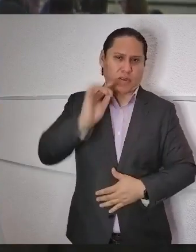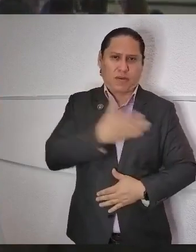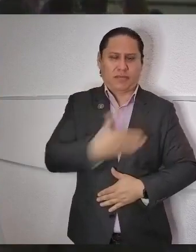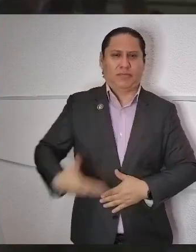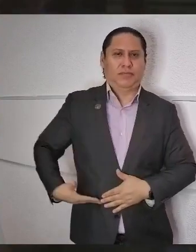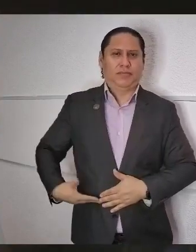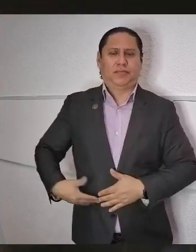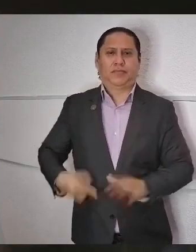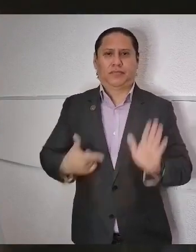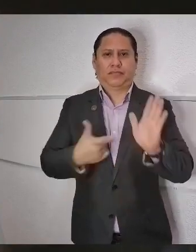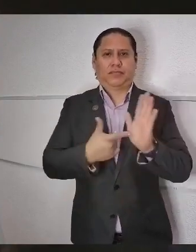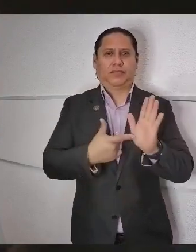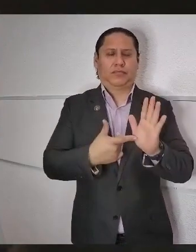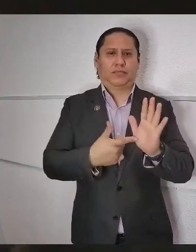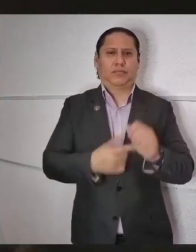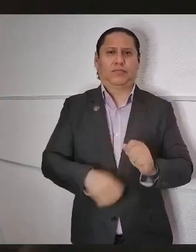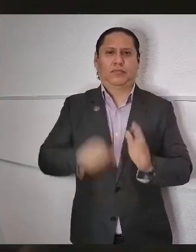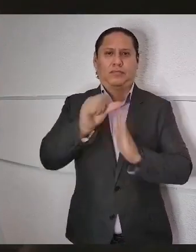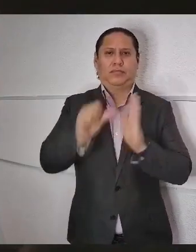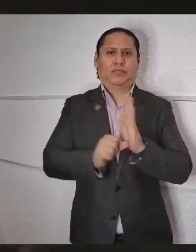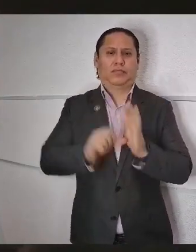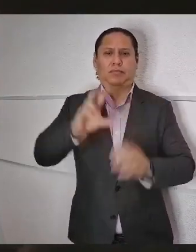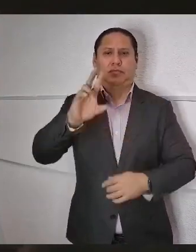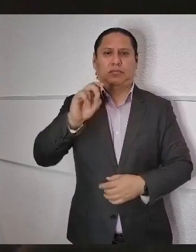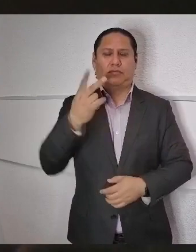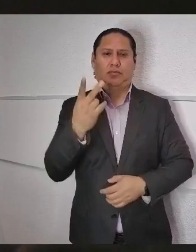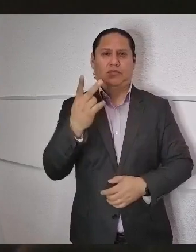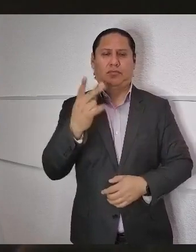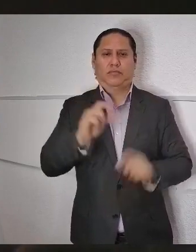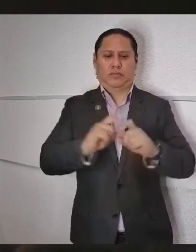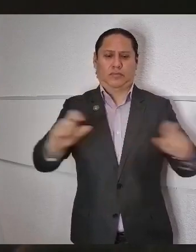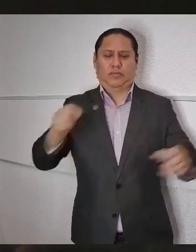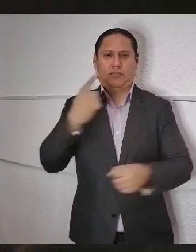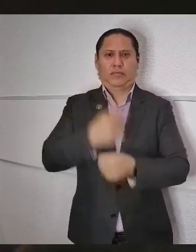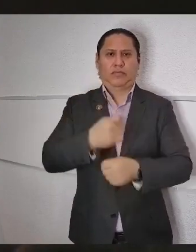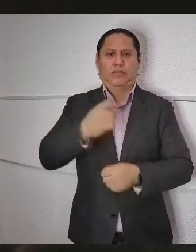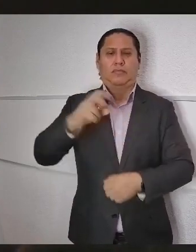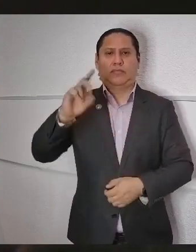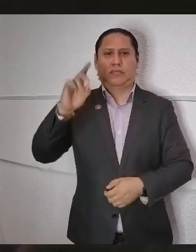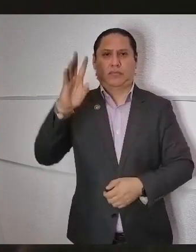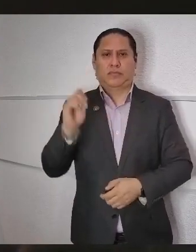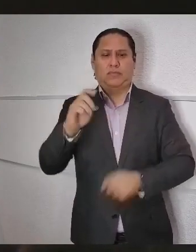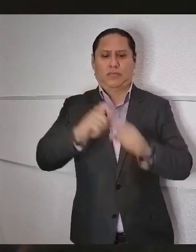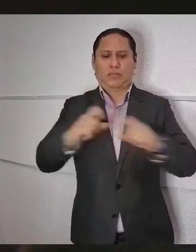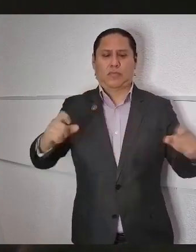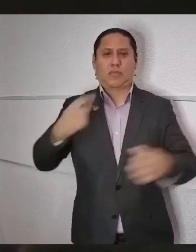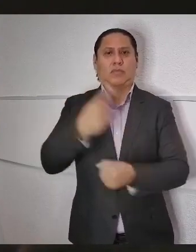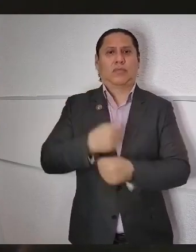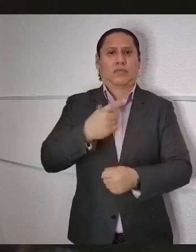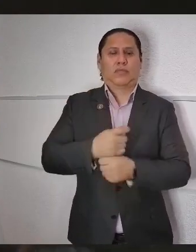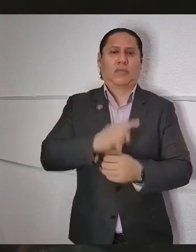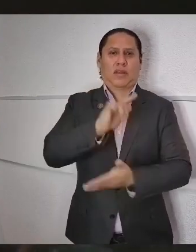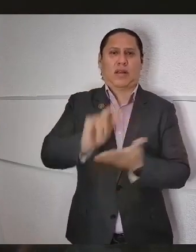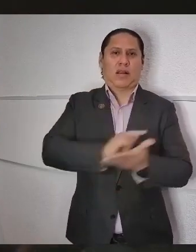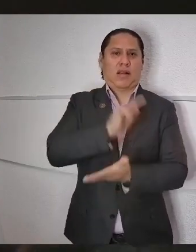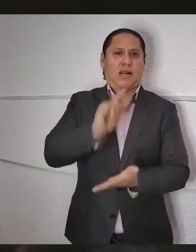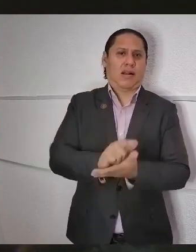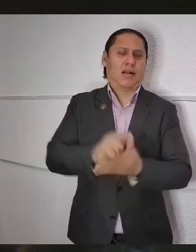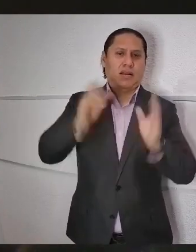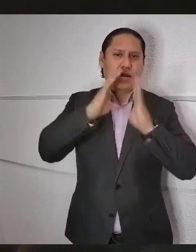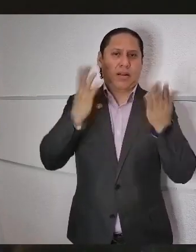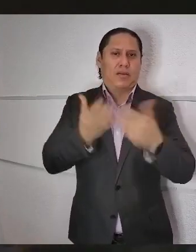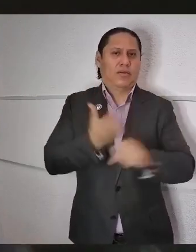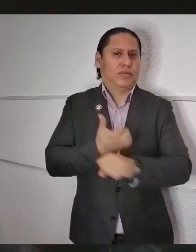presidenta, con fundamento en lo dispuesto por los artículos 32, fracción primera y 39, fracción primera de la Ley Orgánica